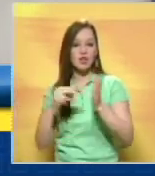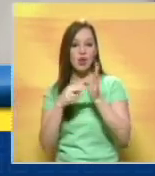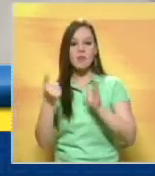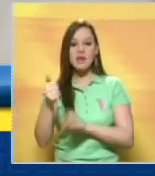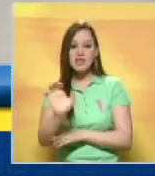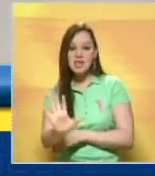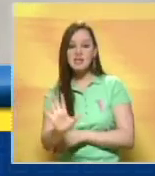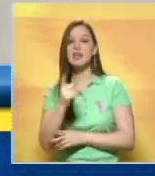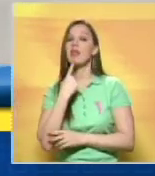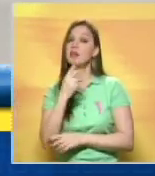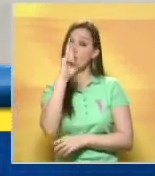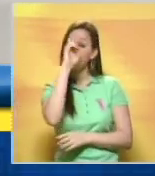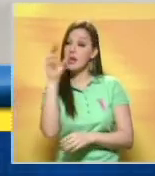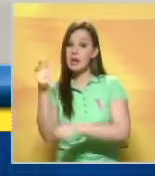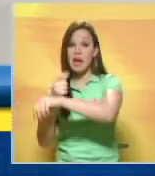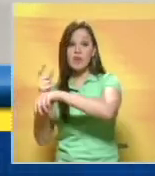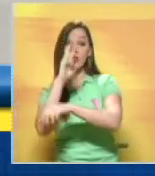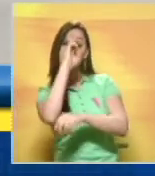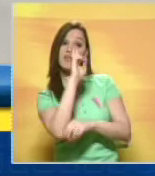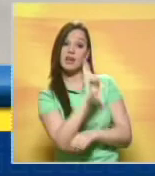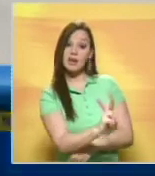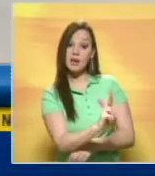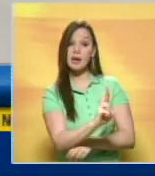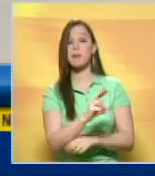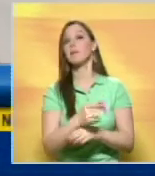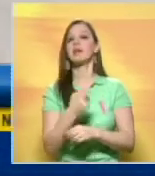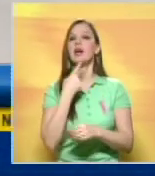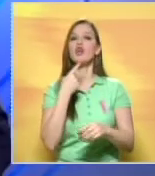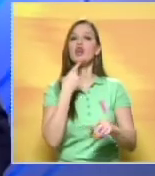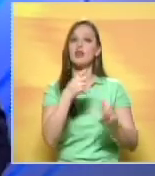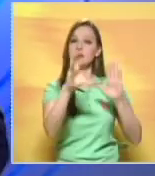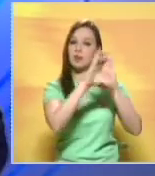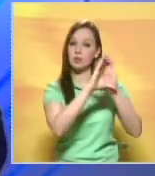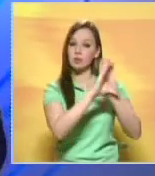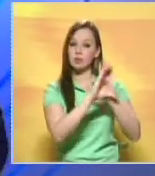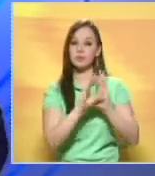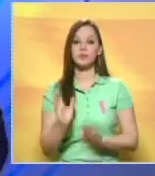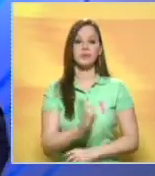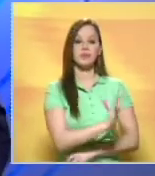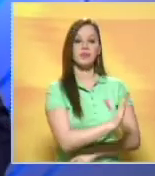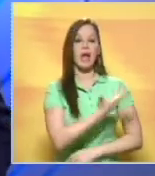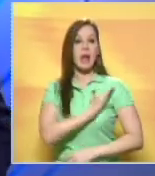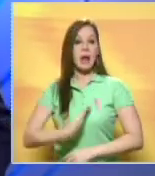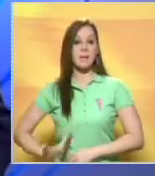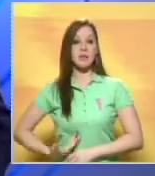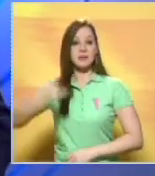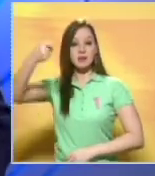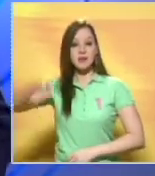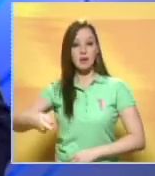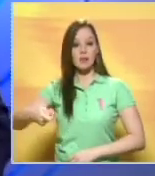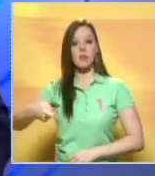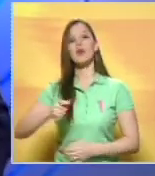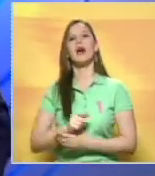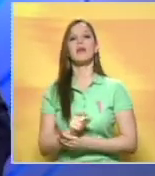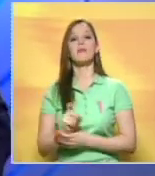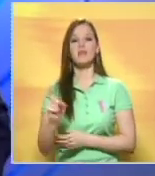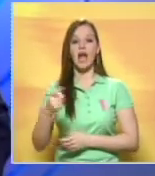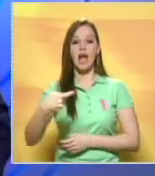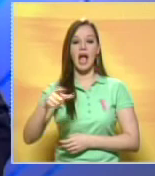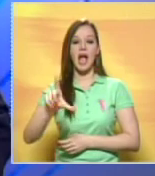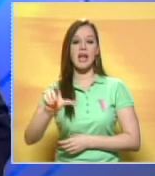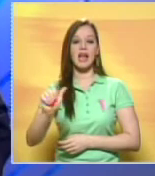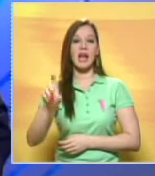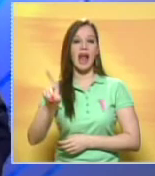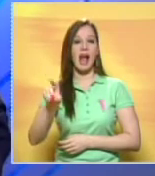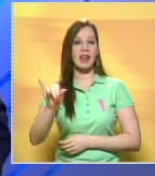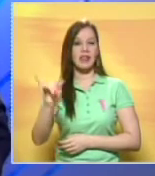electoral debe ser respetado por el Ejecutivo bajo el marco constitucional. La presidenta del Tribunal Supremo de Justicia, Gladys Gutiérrez,